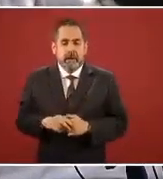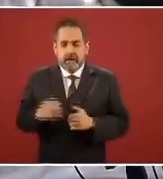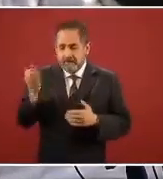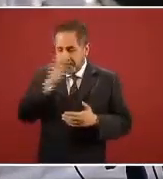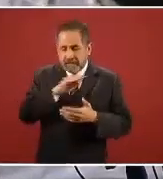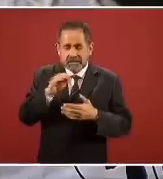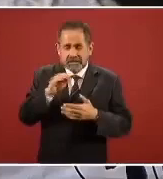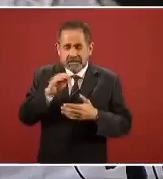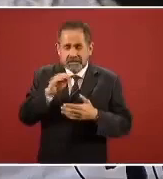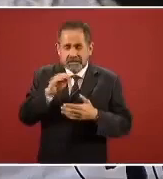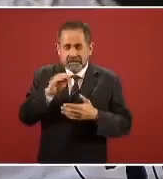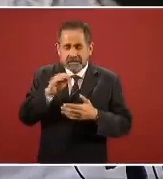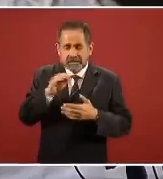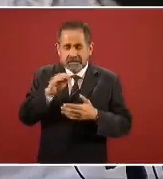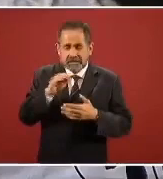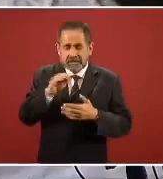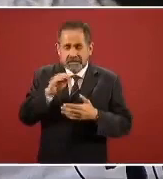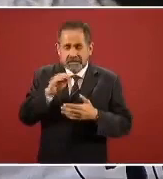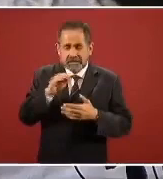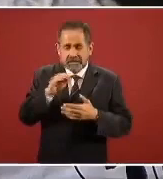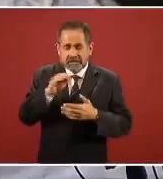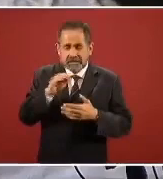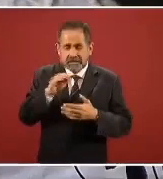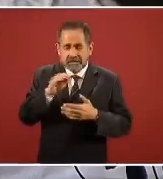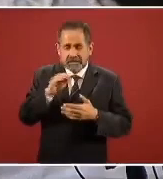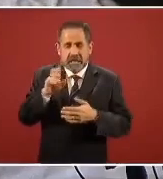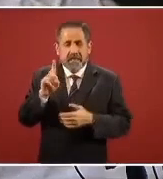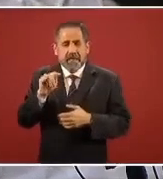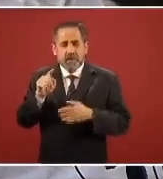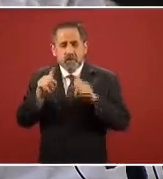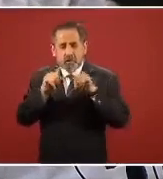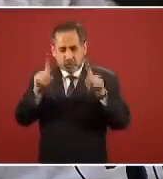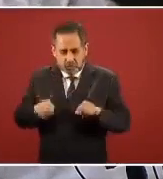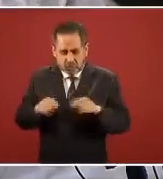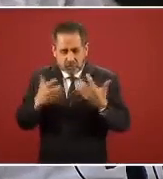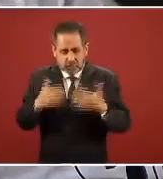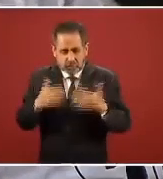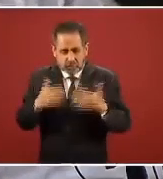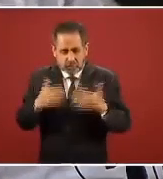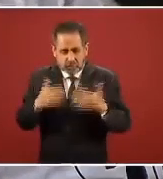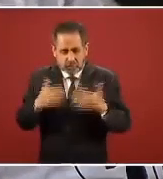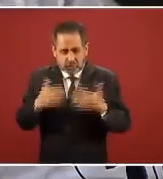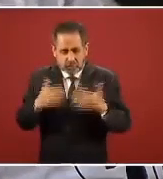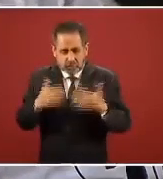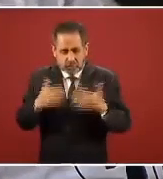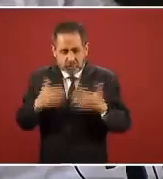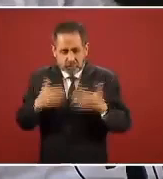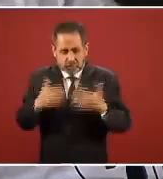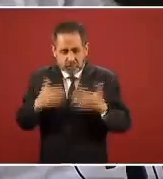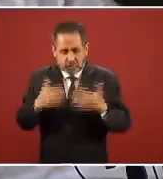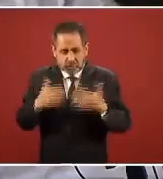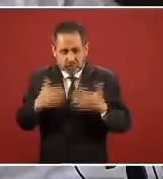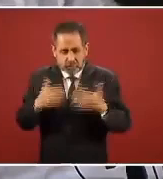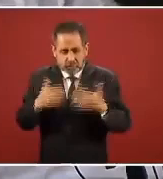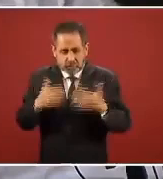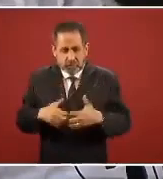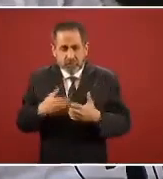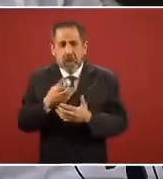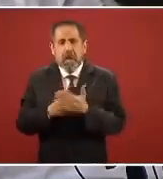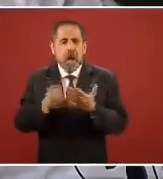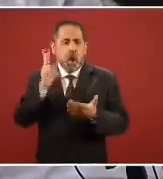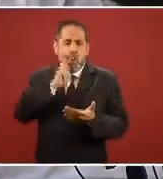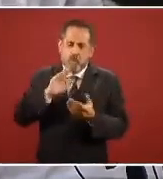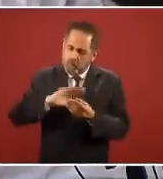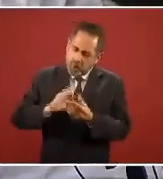falsificación de datos. And he's sending falsified documents. La producción tengo aquí las pruebas. For production, and I have the evidence here.